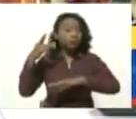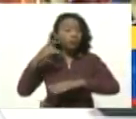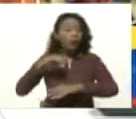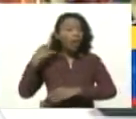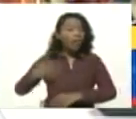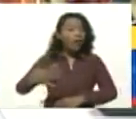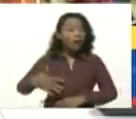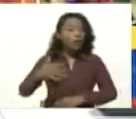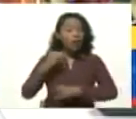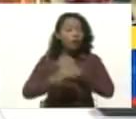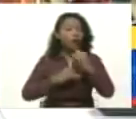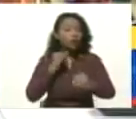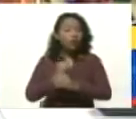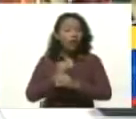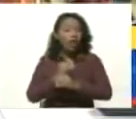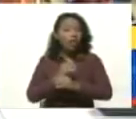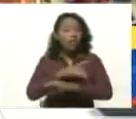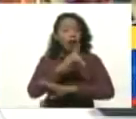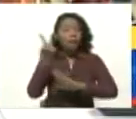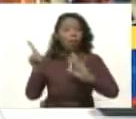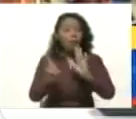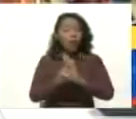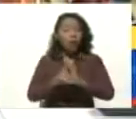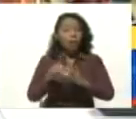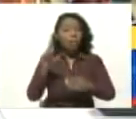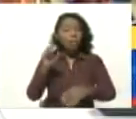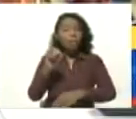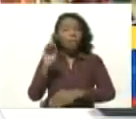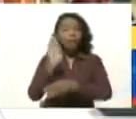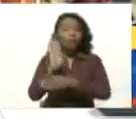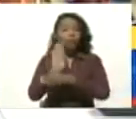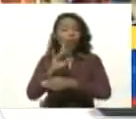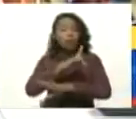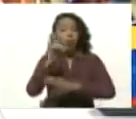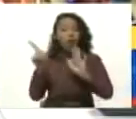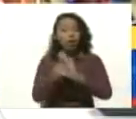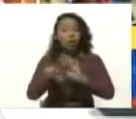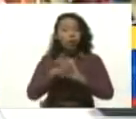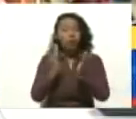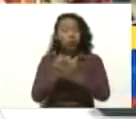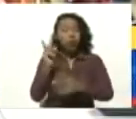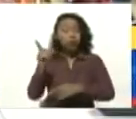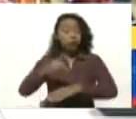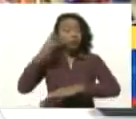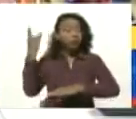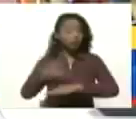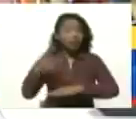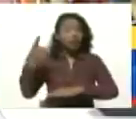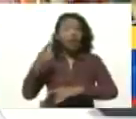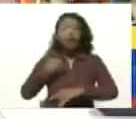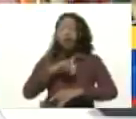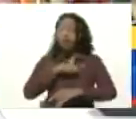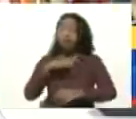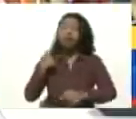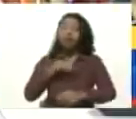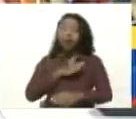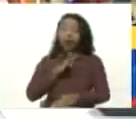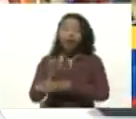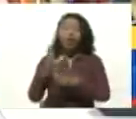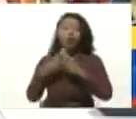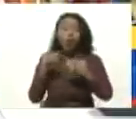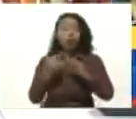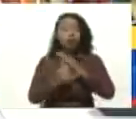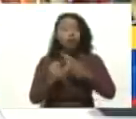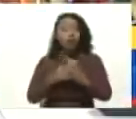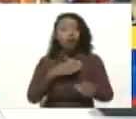derecho internacional, el derecho diplomático, de protección de diplomáticos en el mundo. Es muy grave. Y nosotros tenemos que ir a todas las instancias